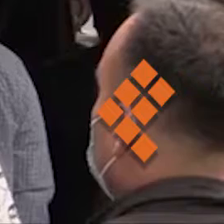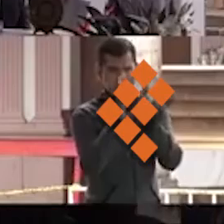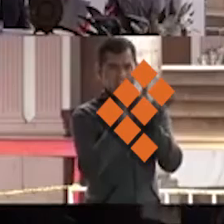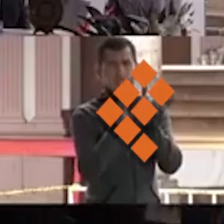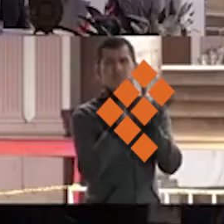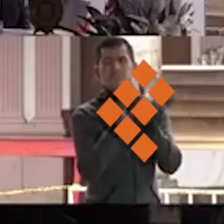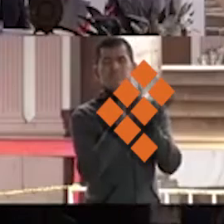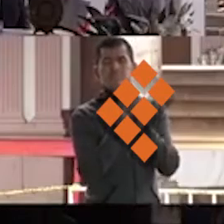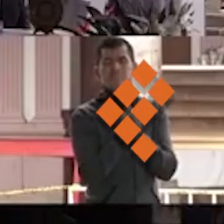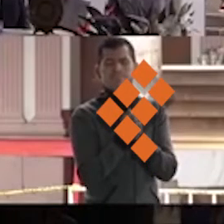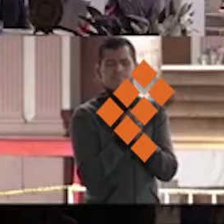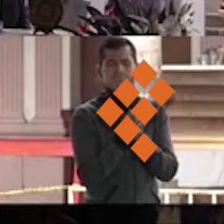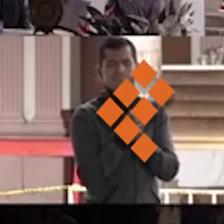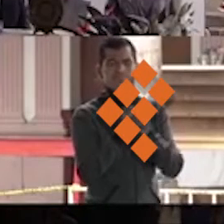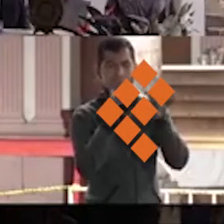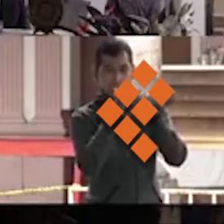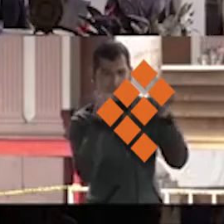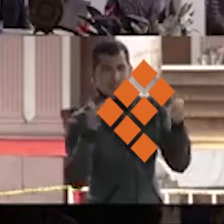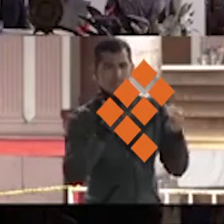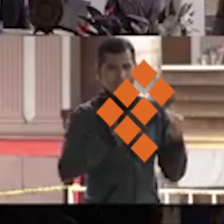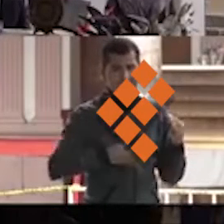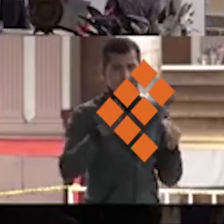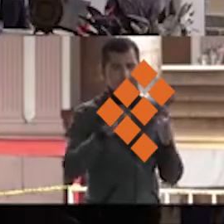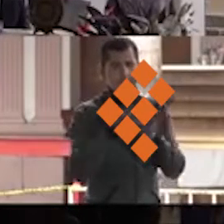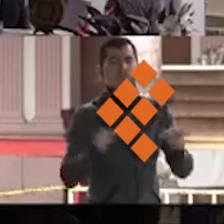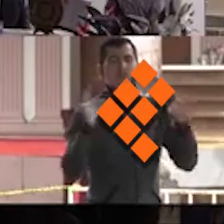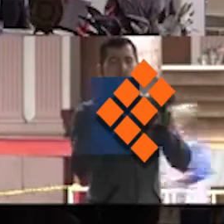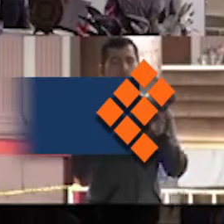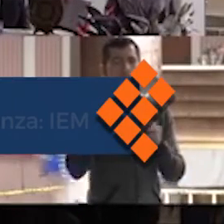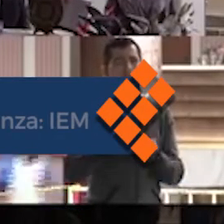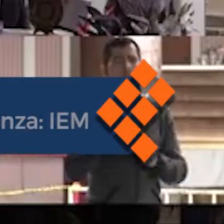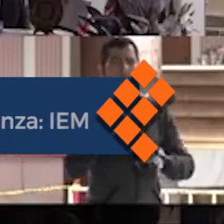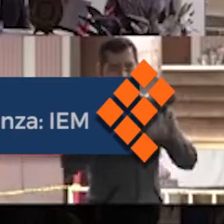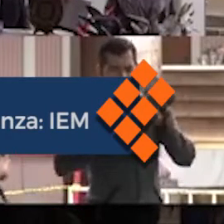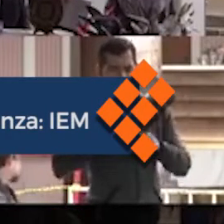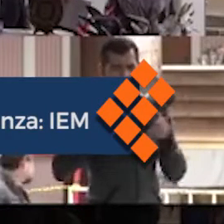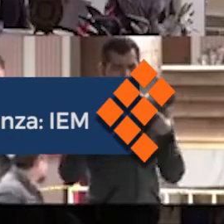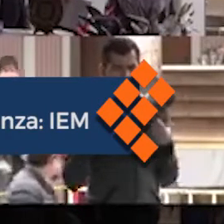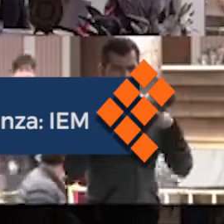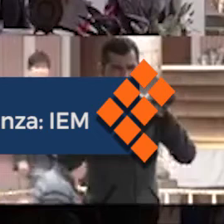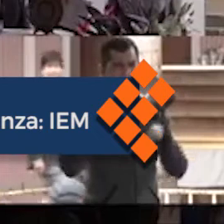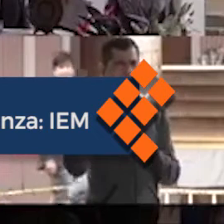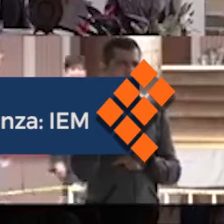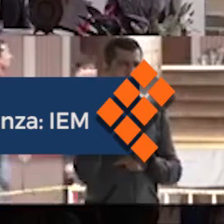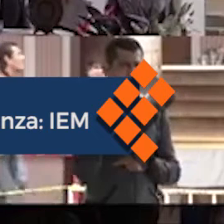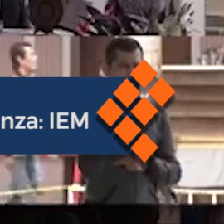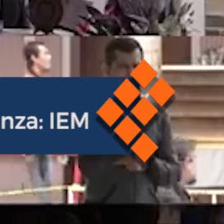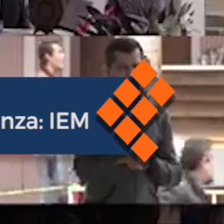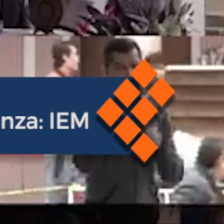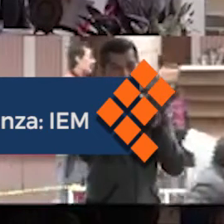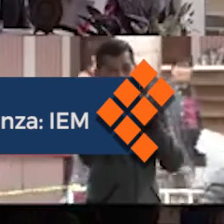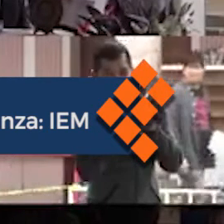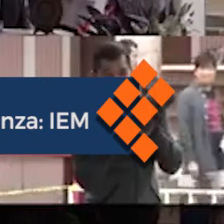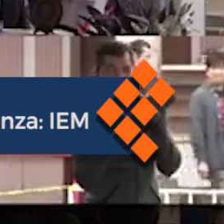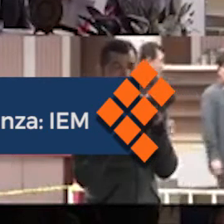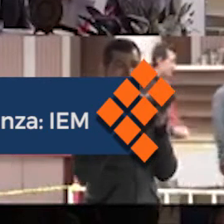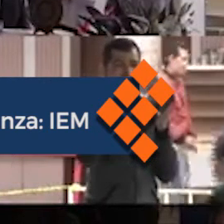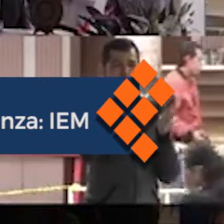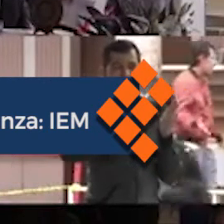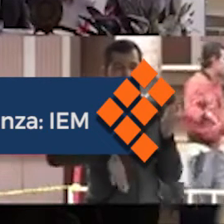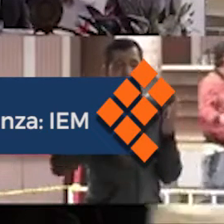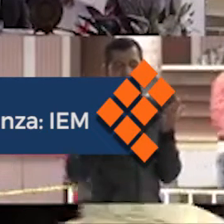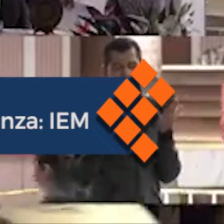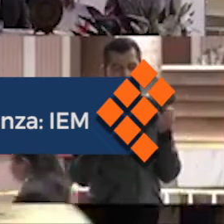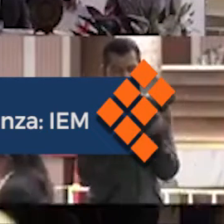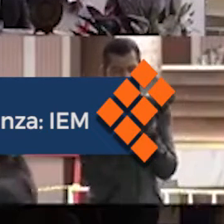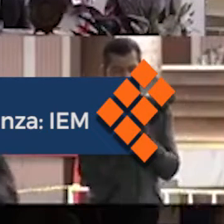democracia. Que la desconfianza sigue presente, se percibe un déficit en la representación política, en la participación ciudadana, al tiempo que